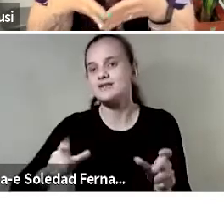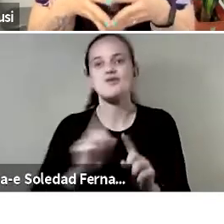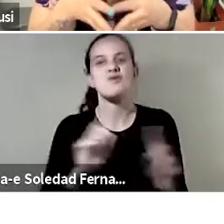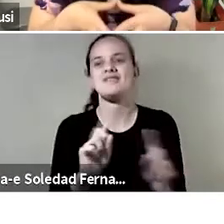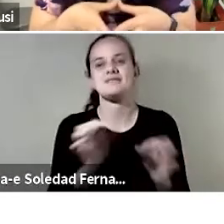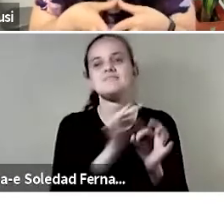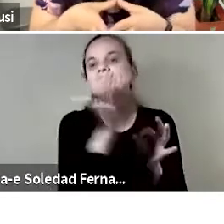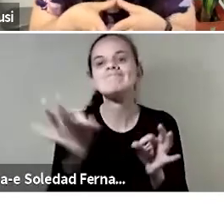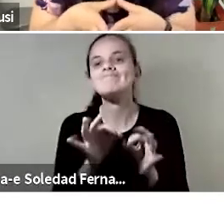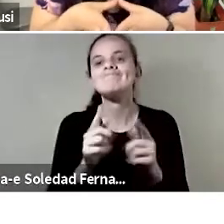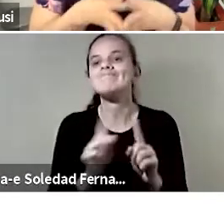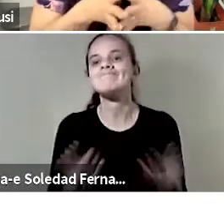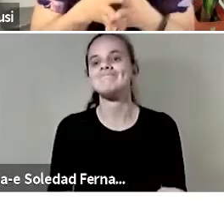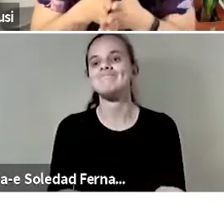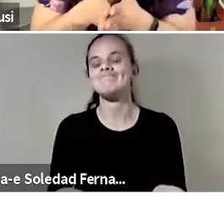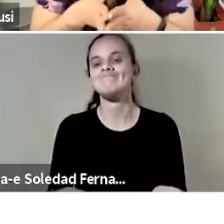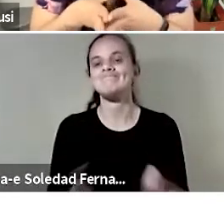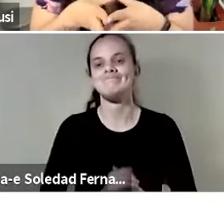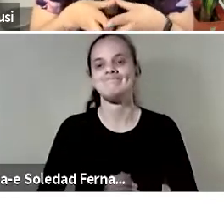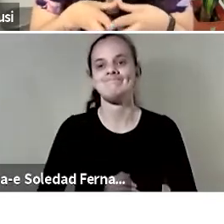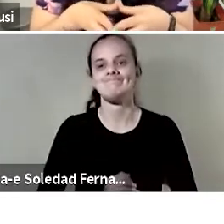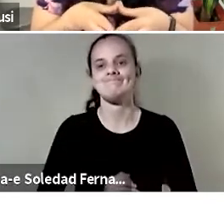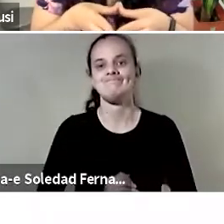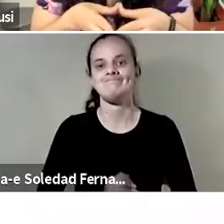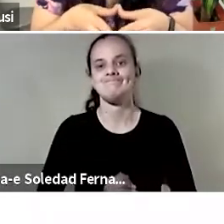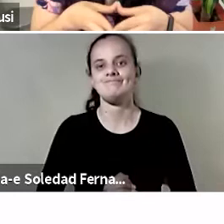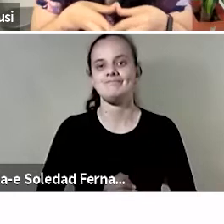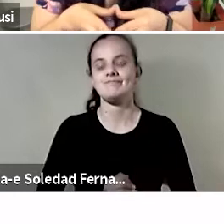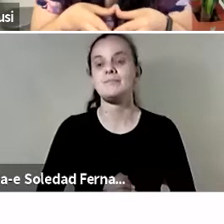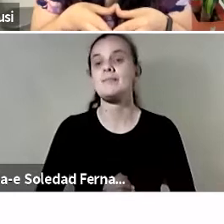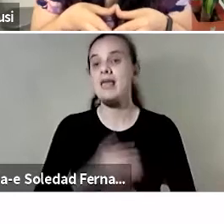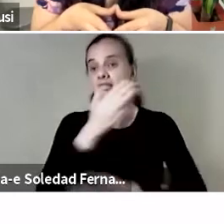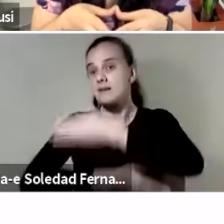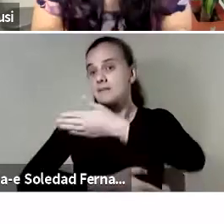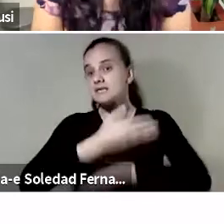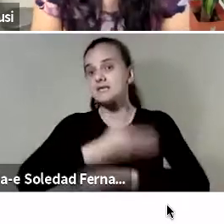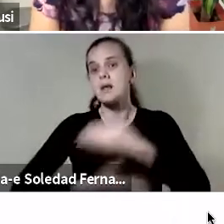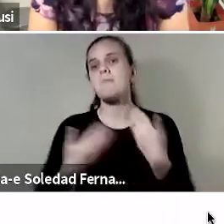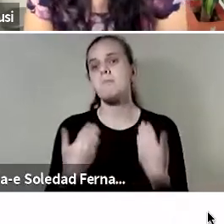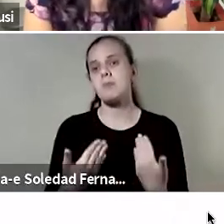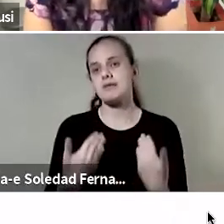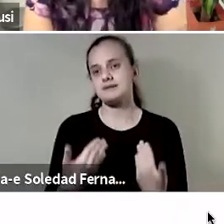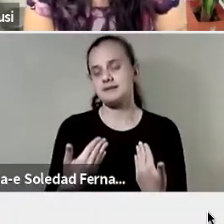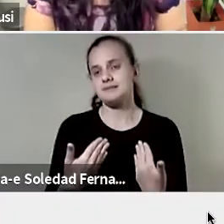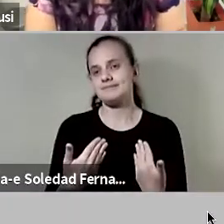habitado por todas las personas, no estamos dando condiciones que sean iguales.